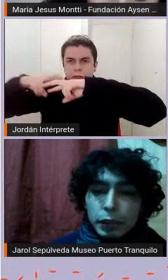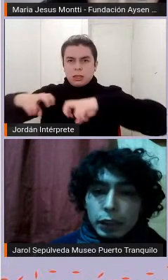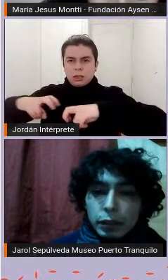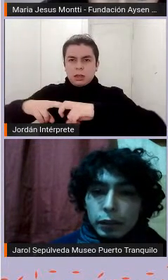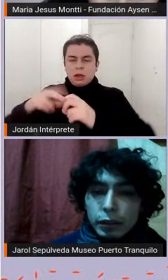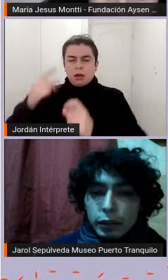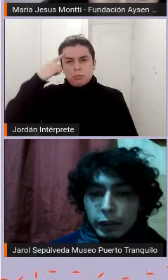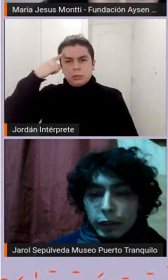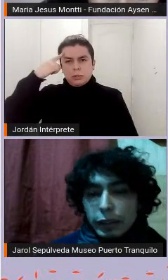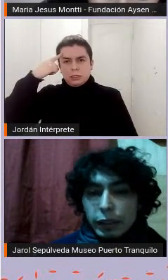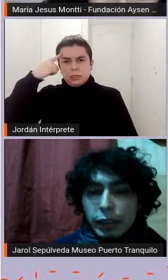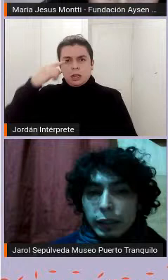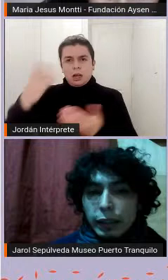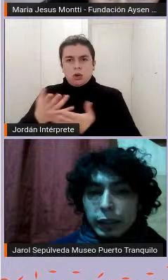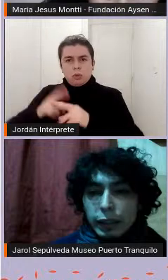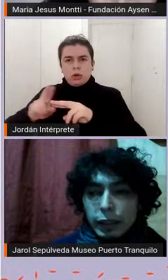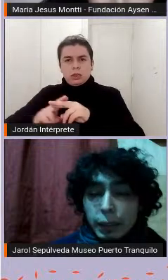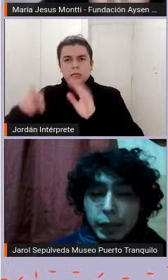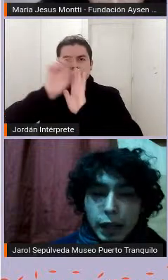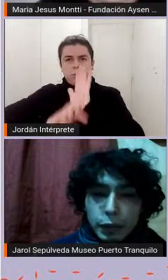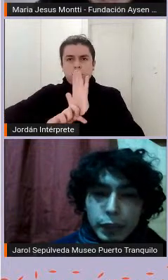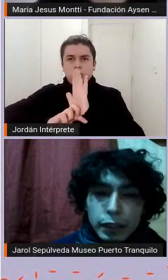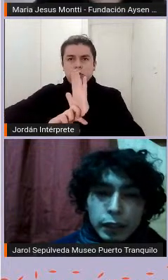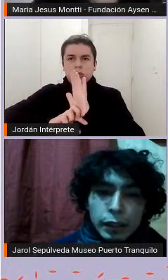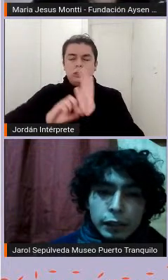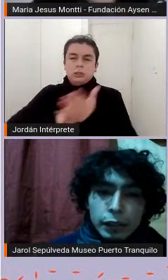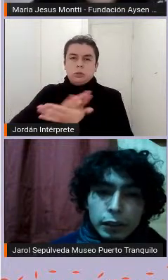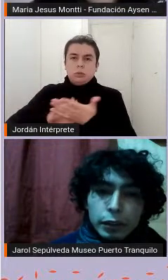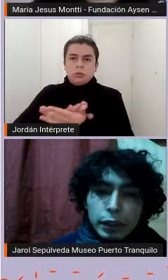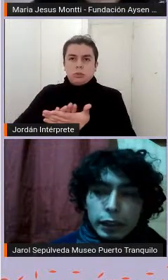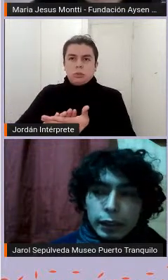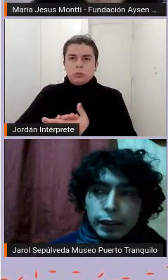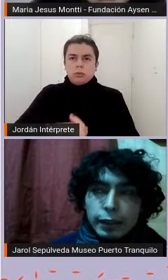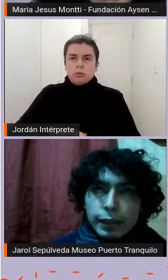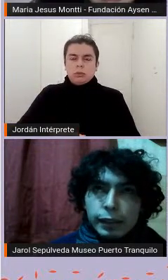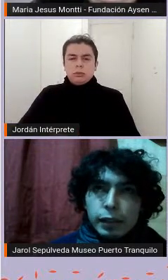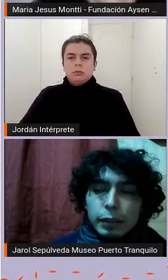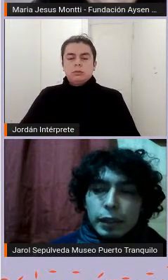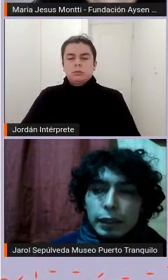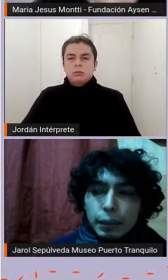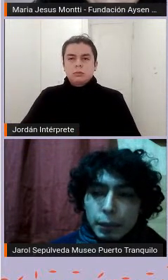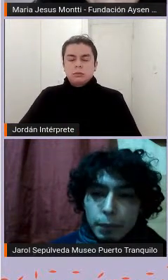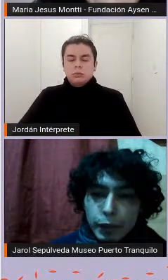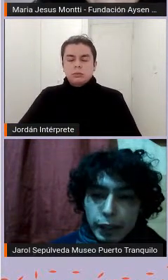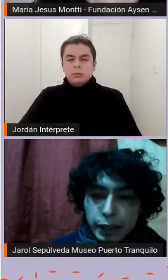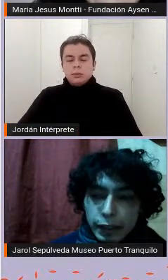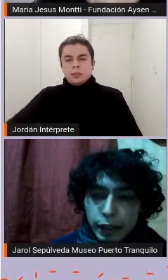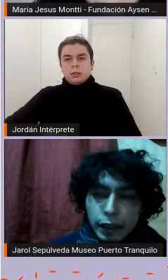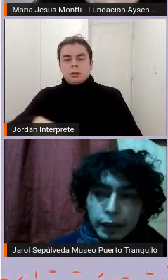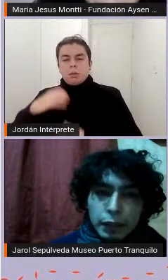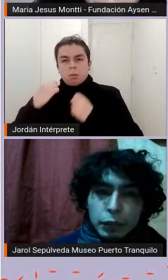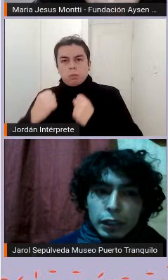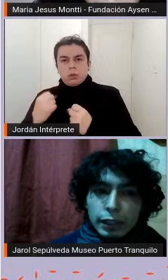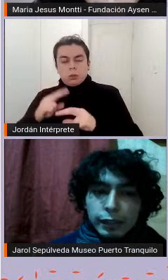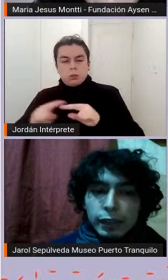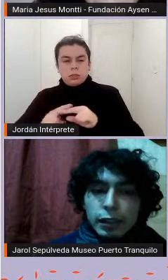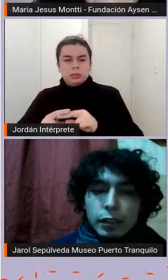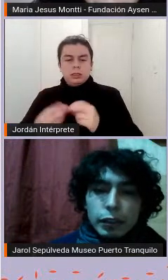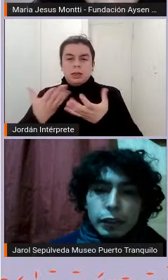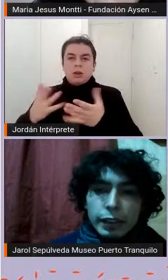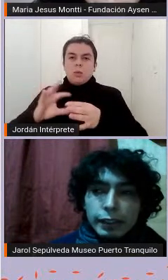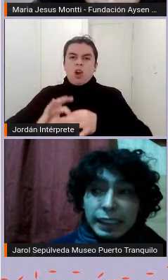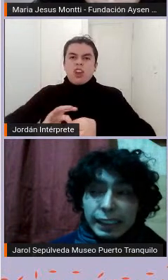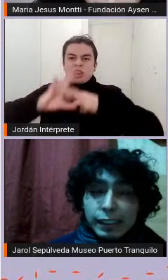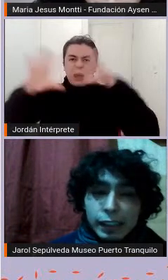de proyectos con esta envergadura, ¿cierto? Y en cierta medida también poder democratizar